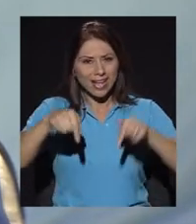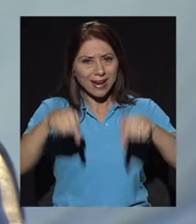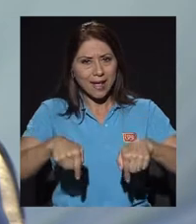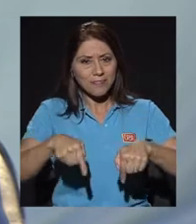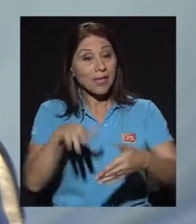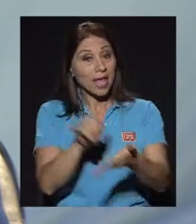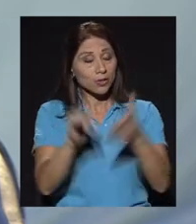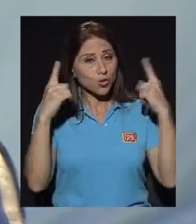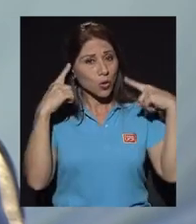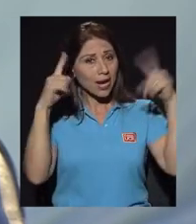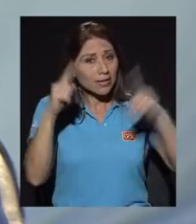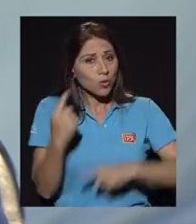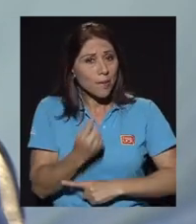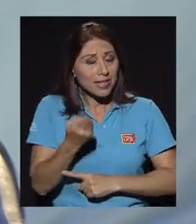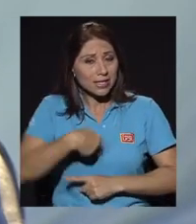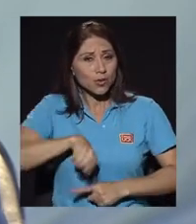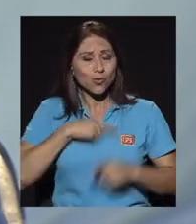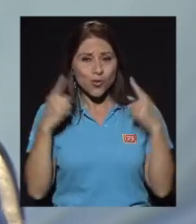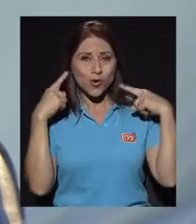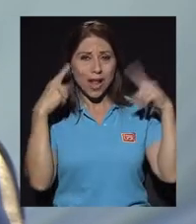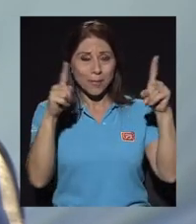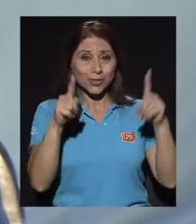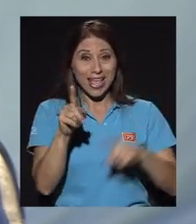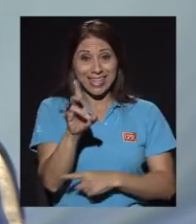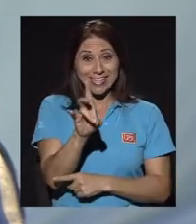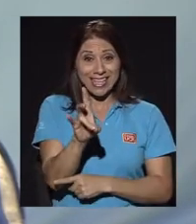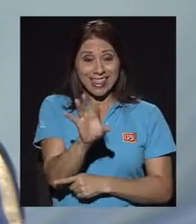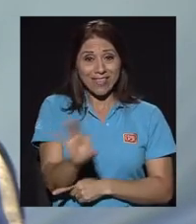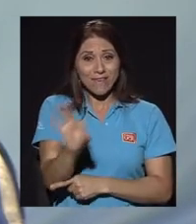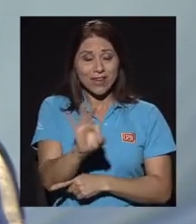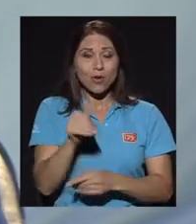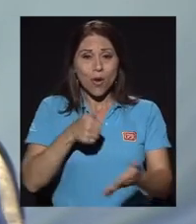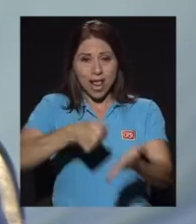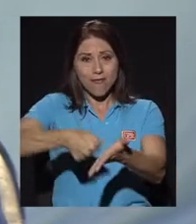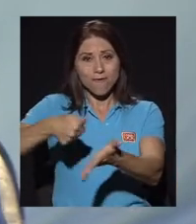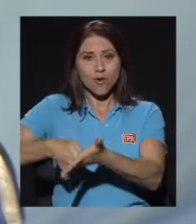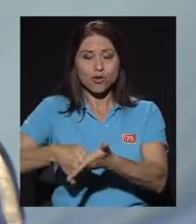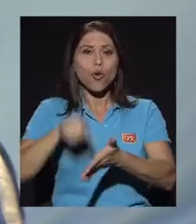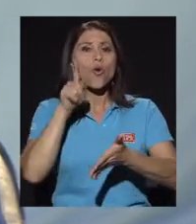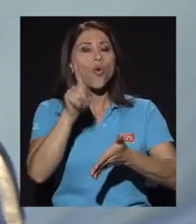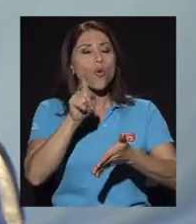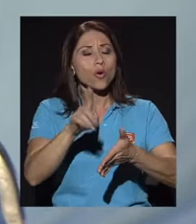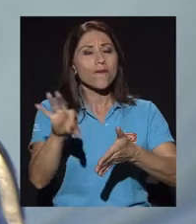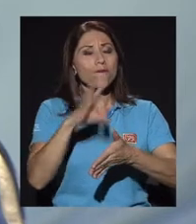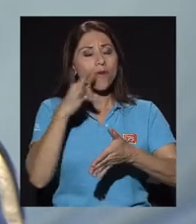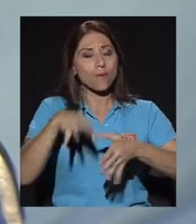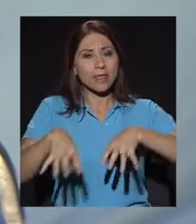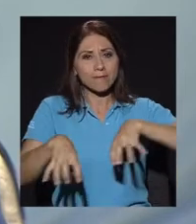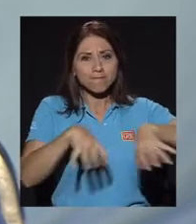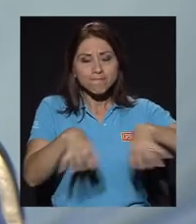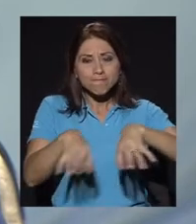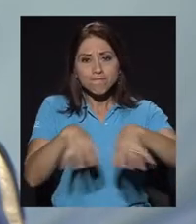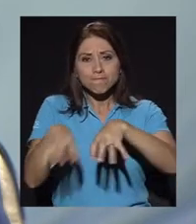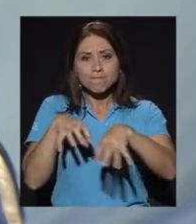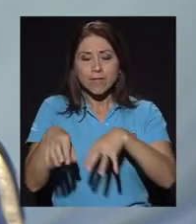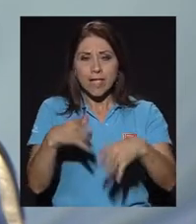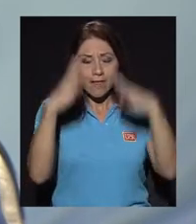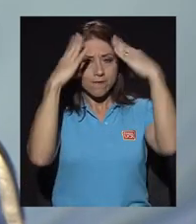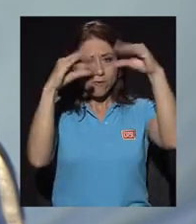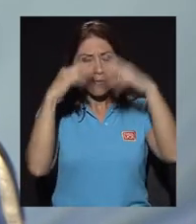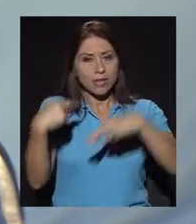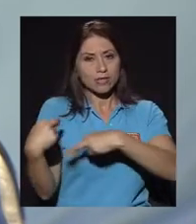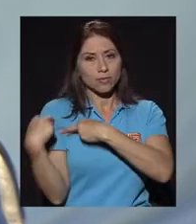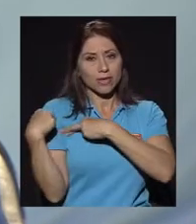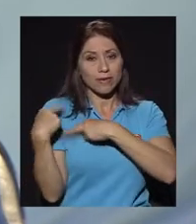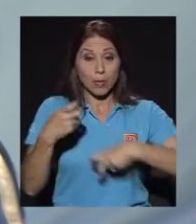logrará únicamente si conseguimos hacer del voto el 7 de febrero un ejercicio de ciudadanía activa, informada y responsable. Los problemas